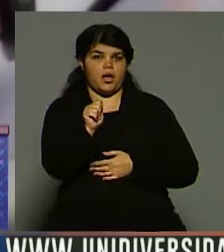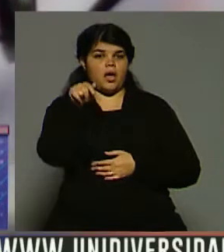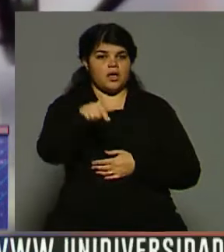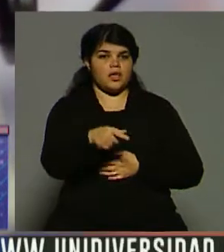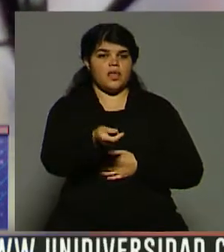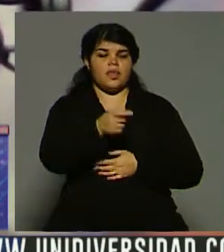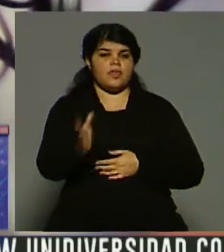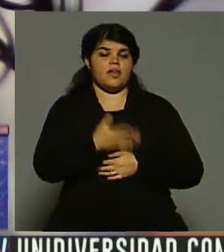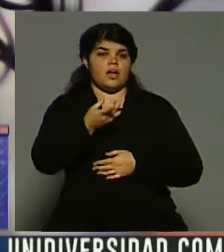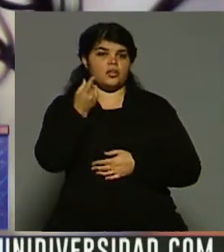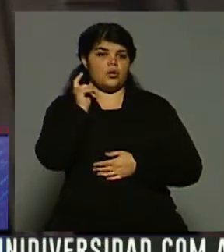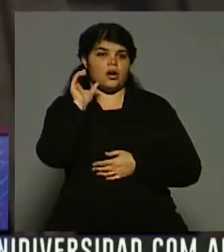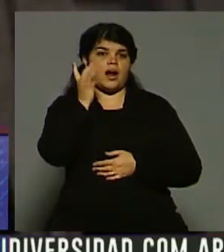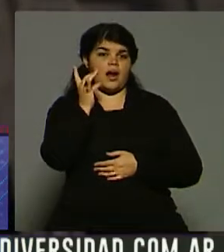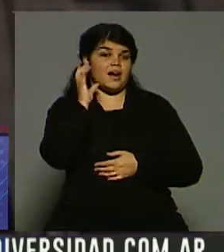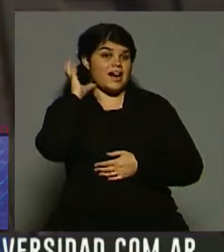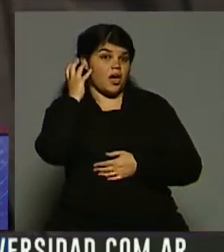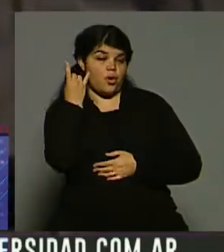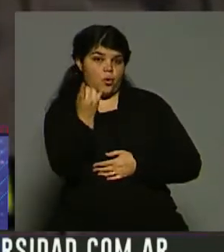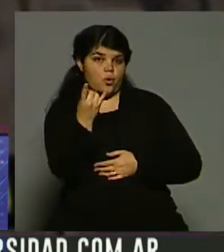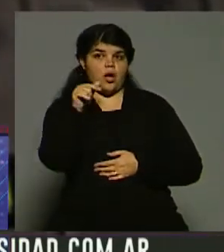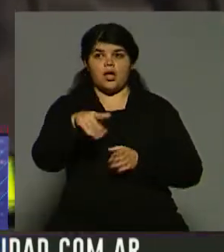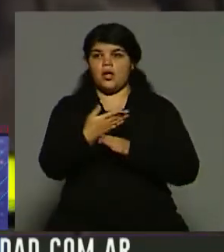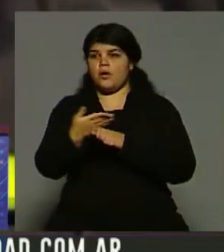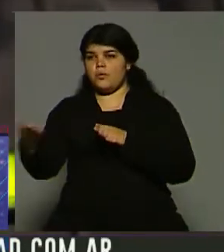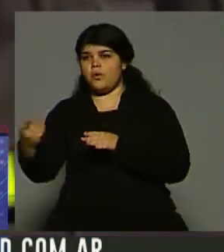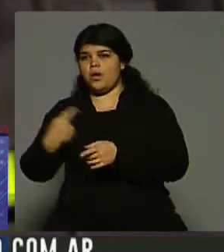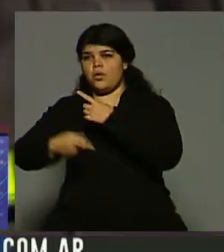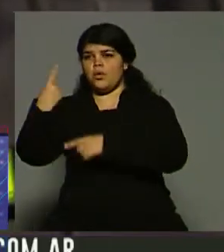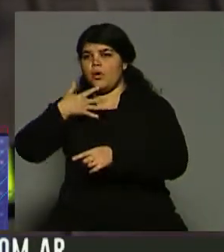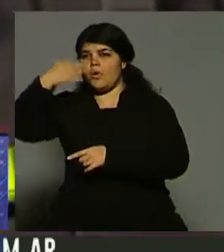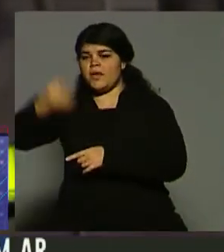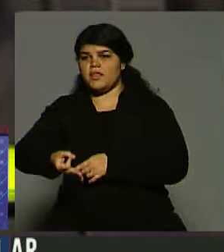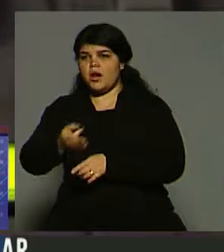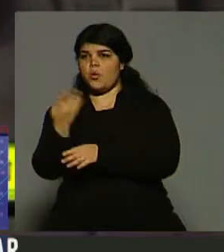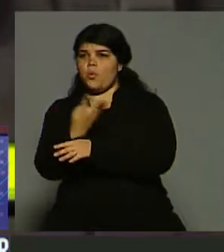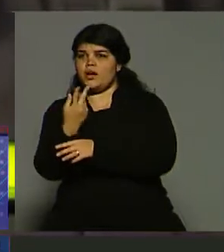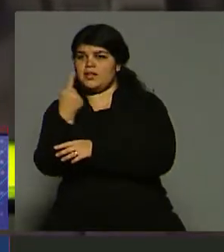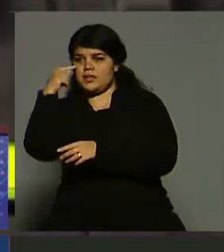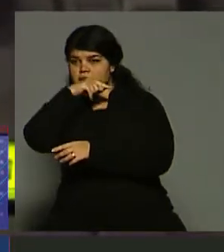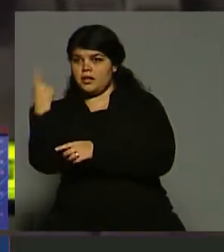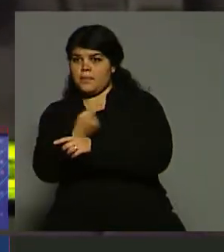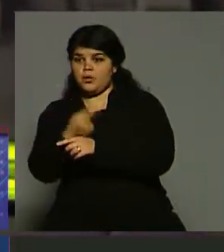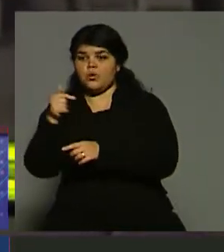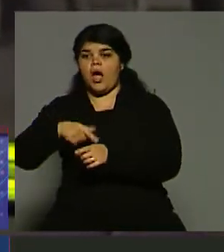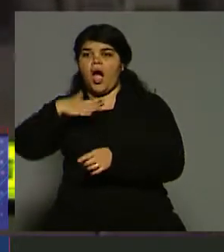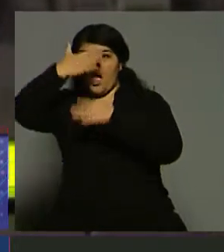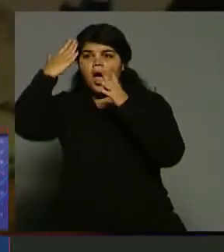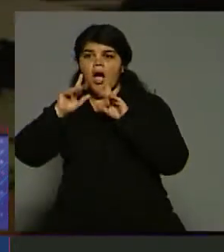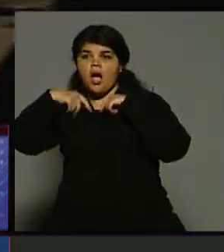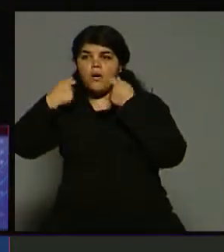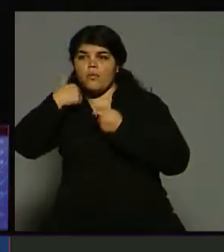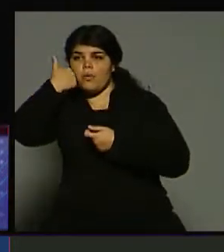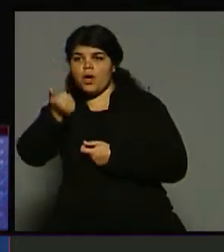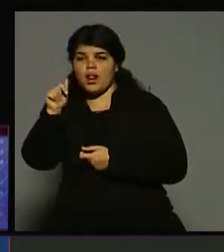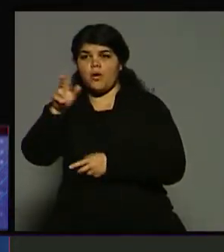U. El audiovisual dura 47 minutos y repasa los orígenes de la organización Abuelas de Plaza de Mayo y su búsqueda en